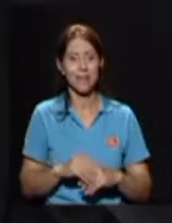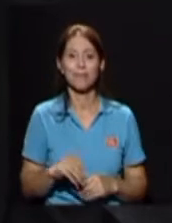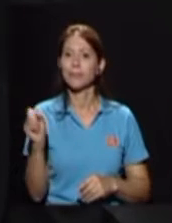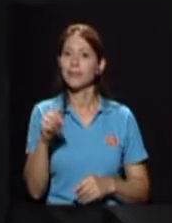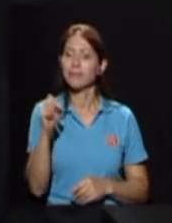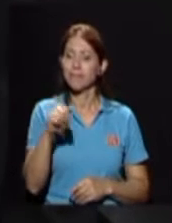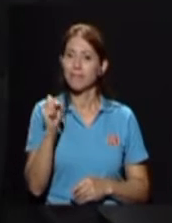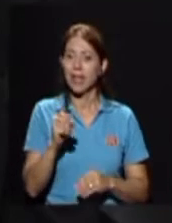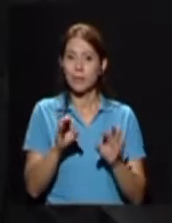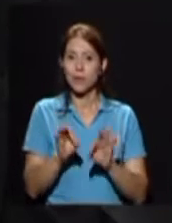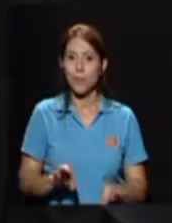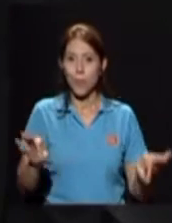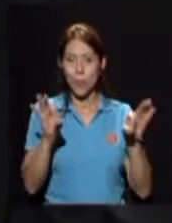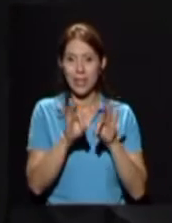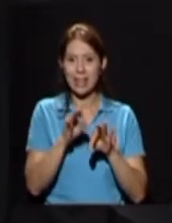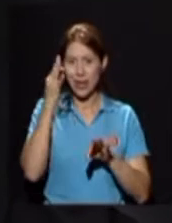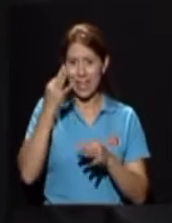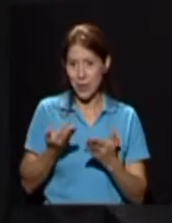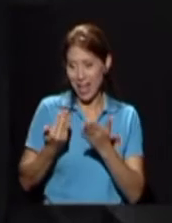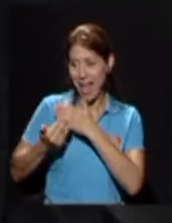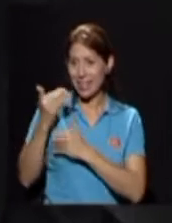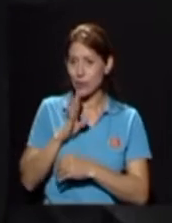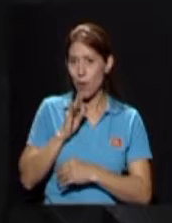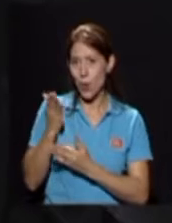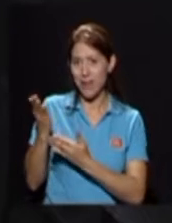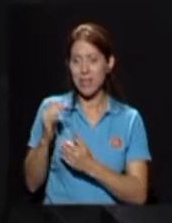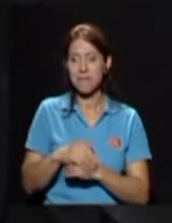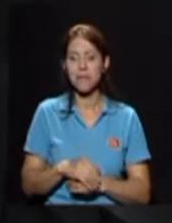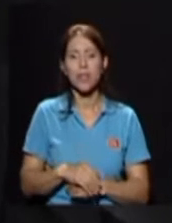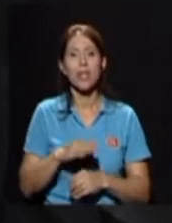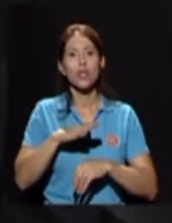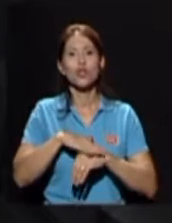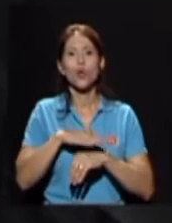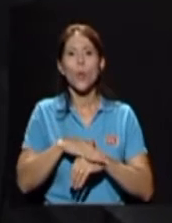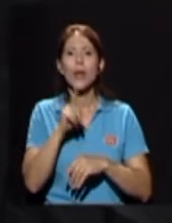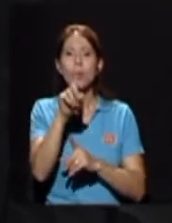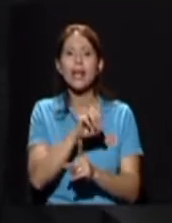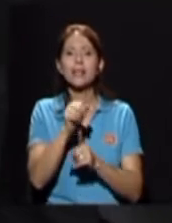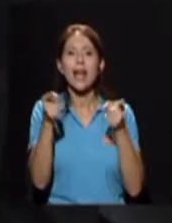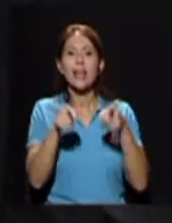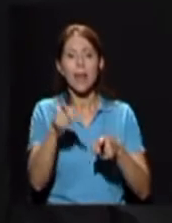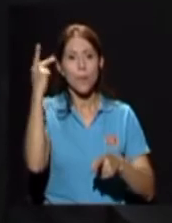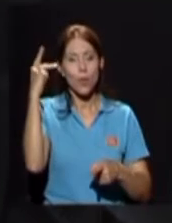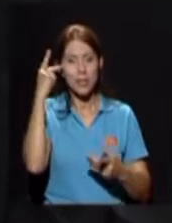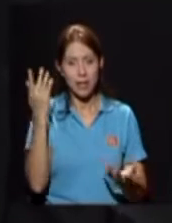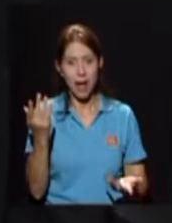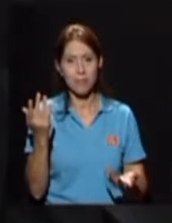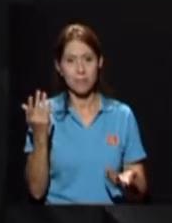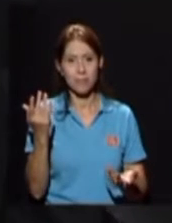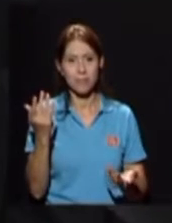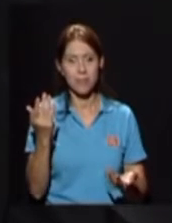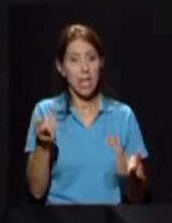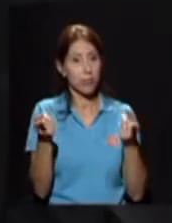muy importante y creo que Evelyn lo tocó antes, sobre una realidad, digamos, política de todos